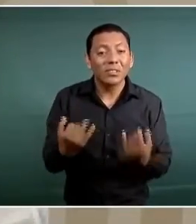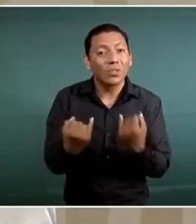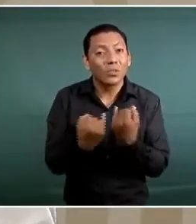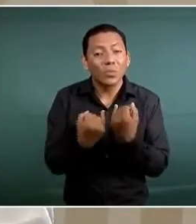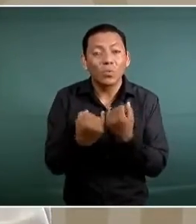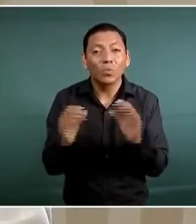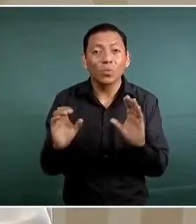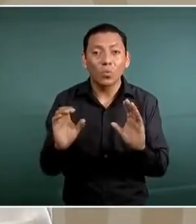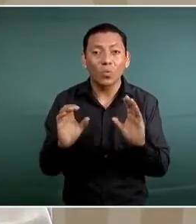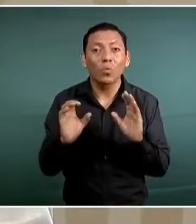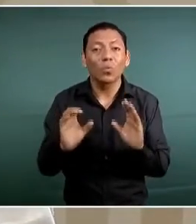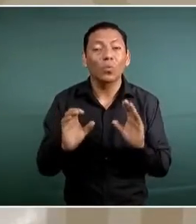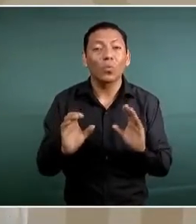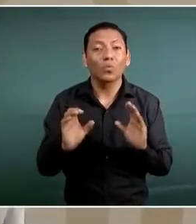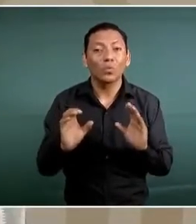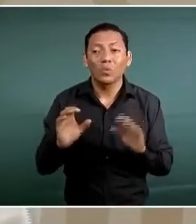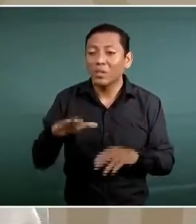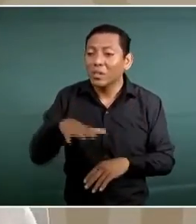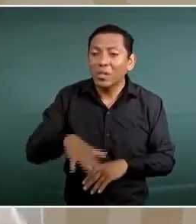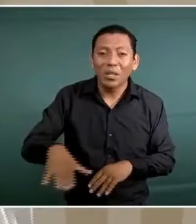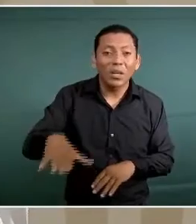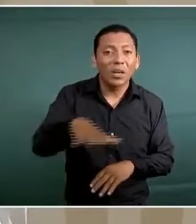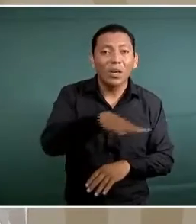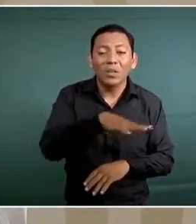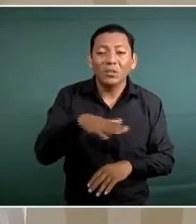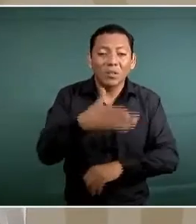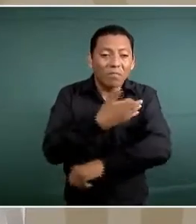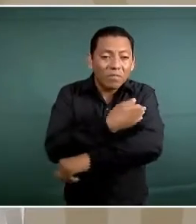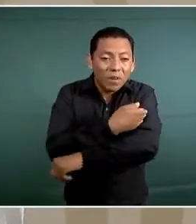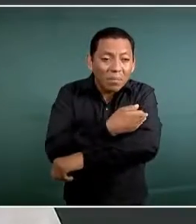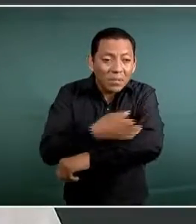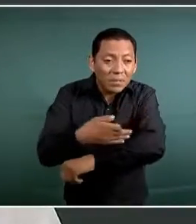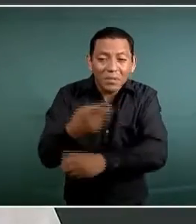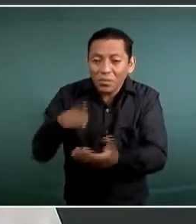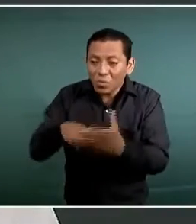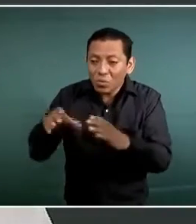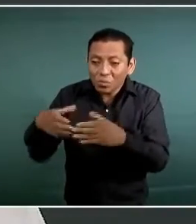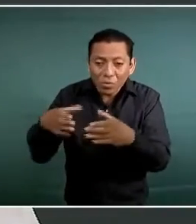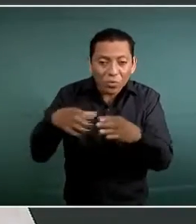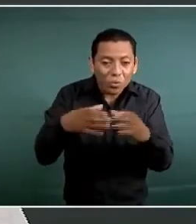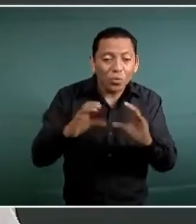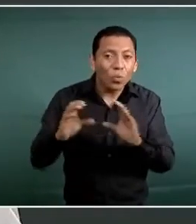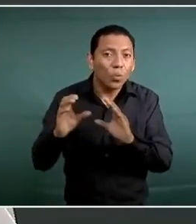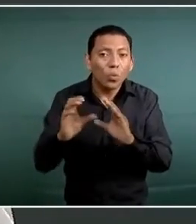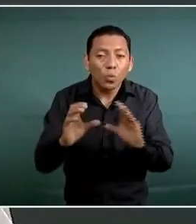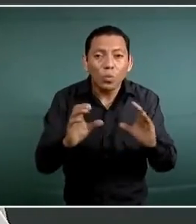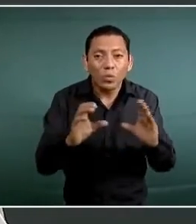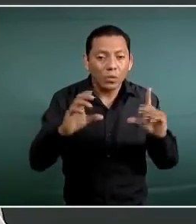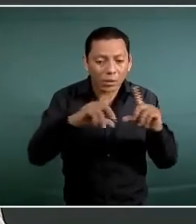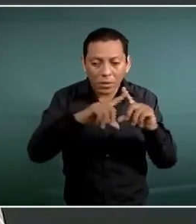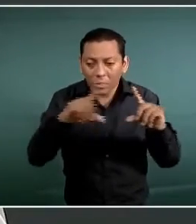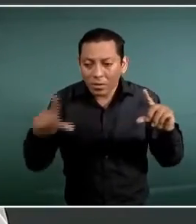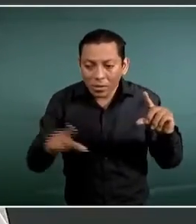cuidar a todos los integrantes de las familias en México no hay